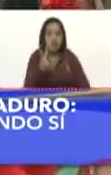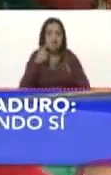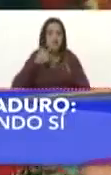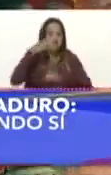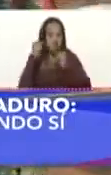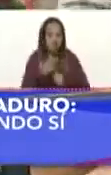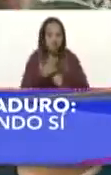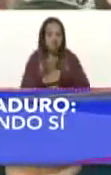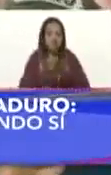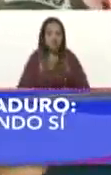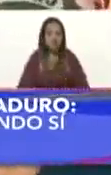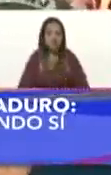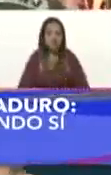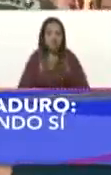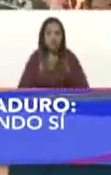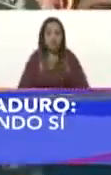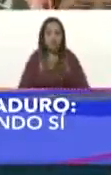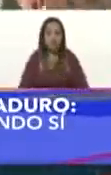seguro.